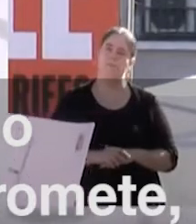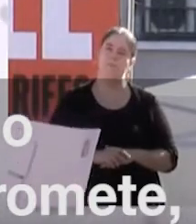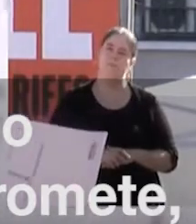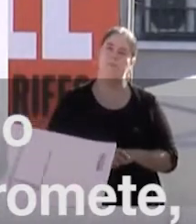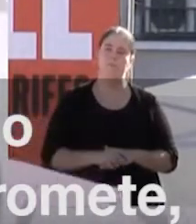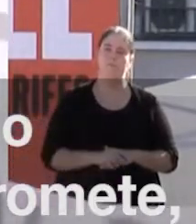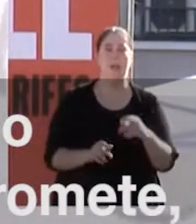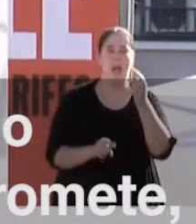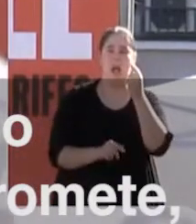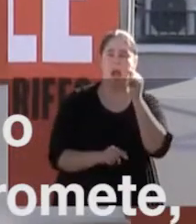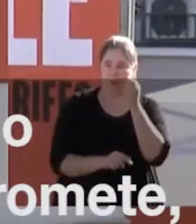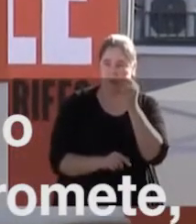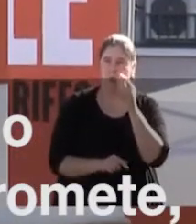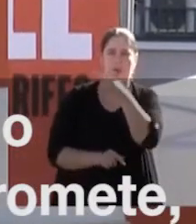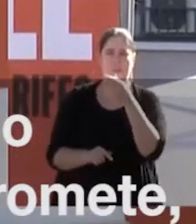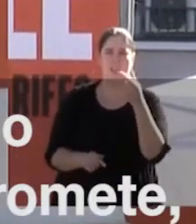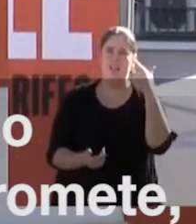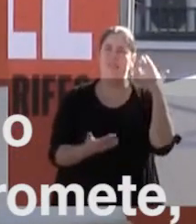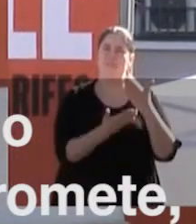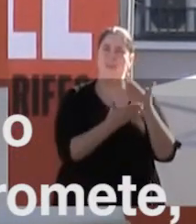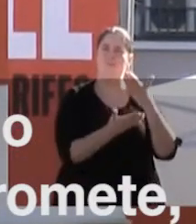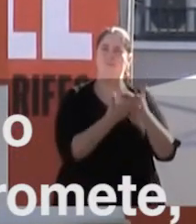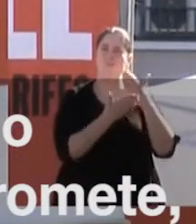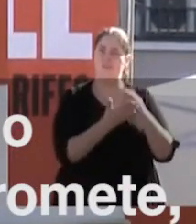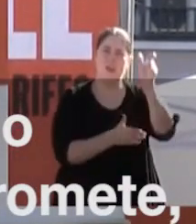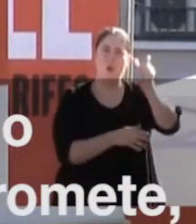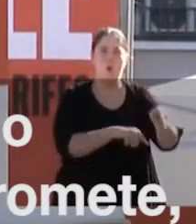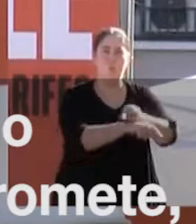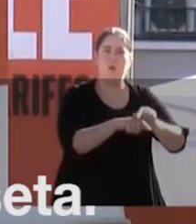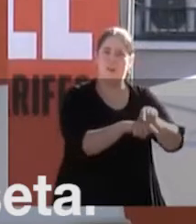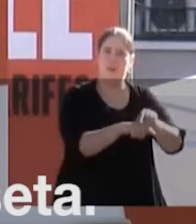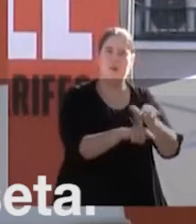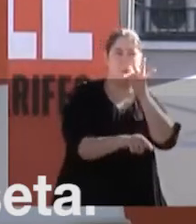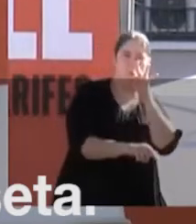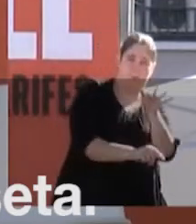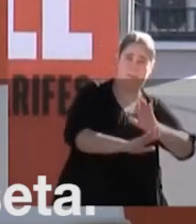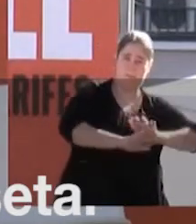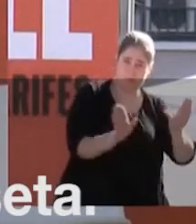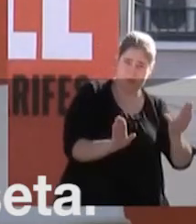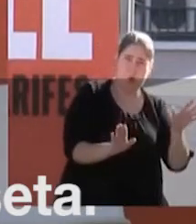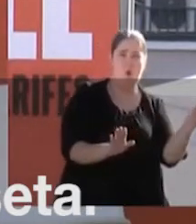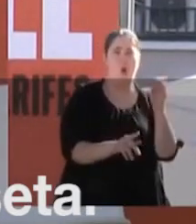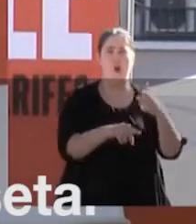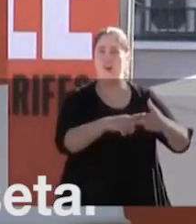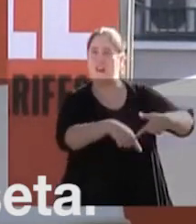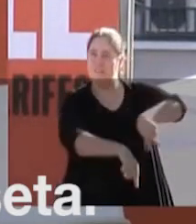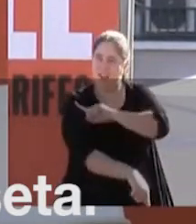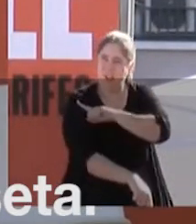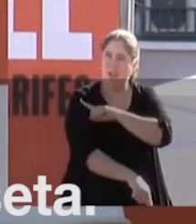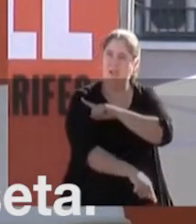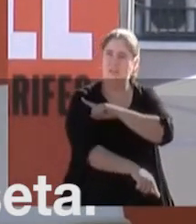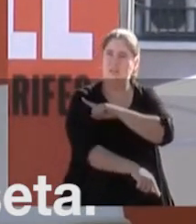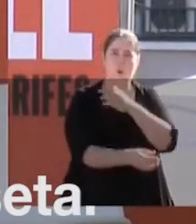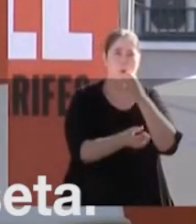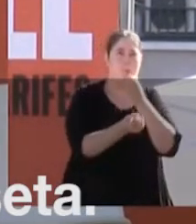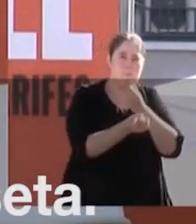ada colau ha demostrado que un político no es lo que promete un político no mide su radicalidad por el mensaje